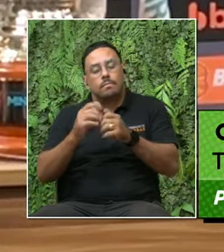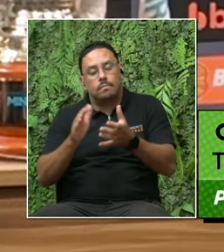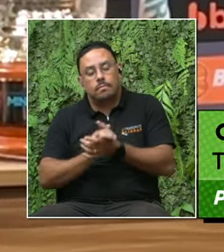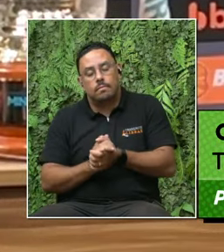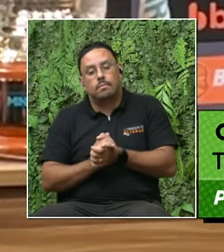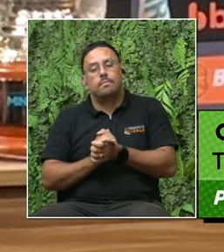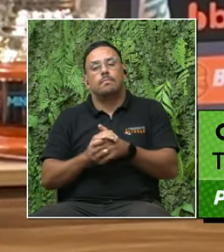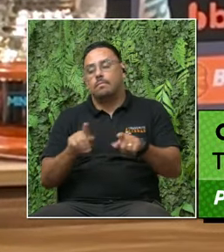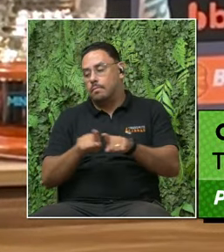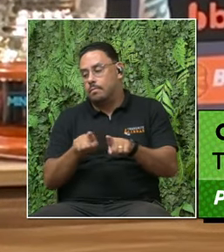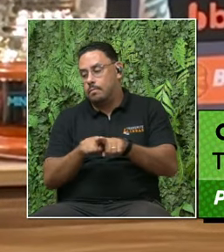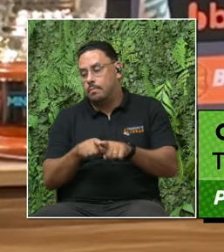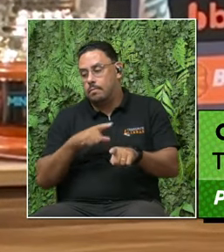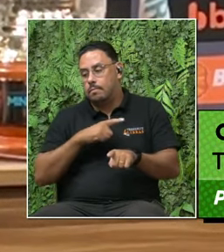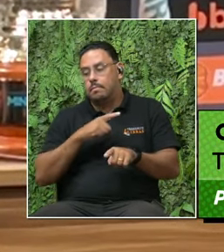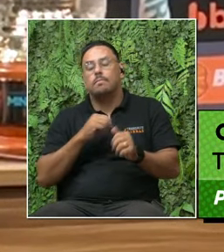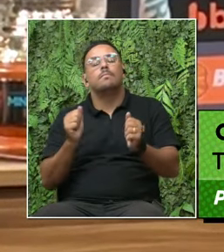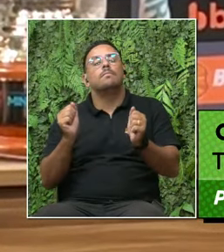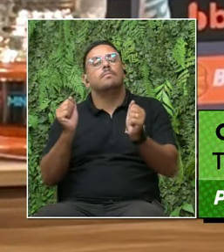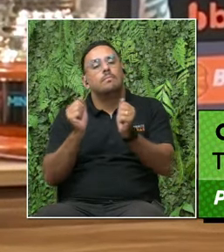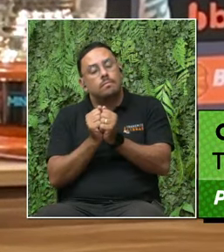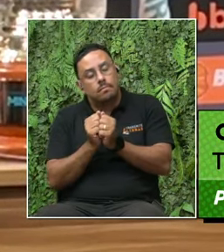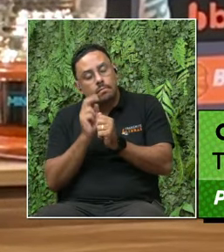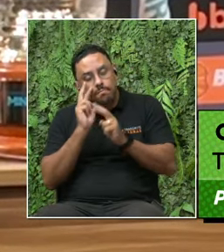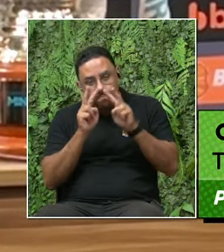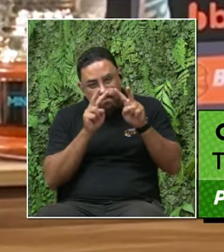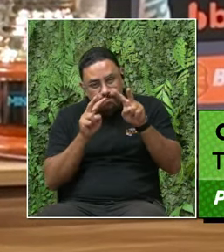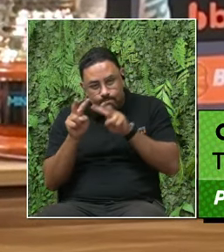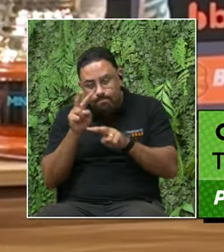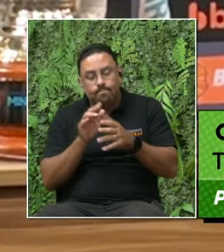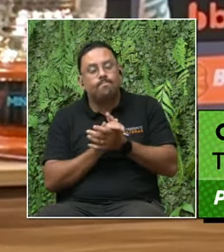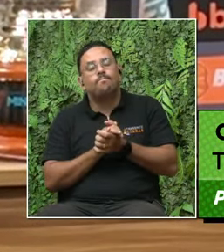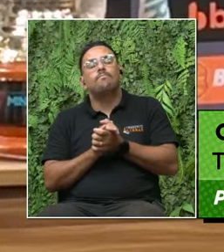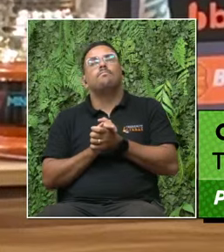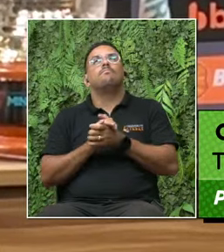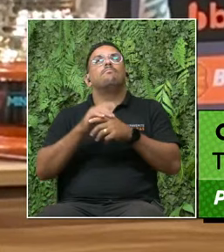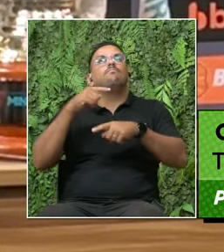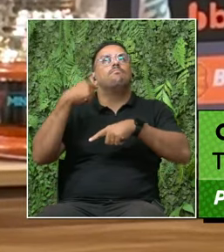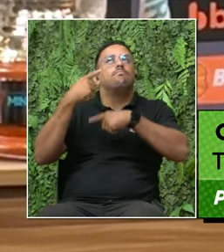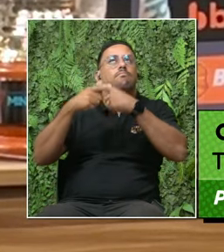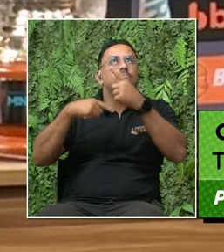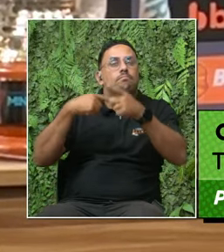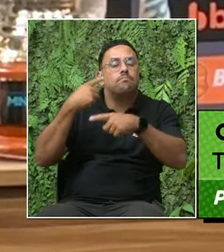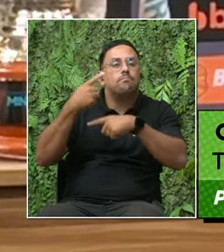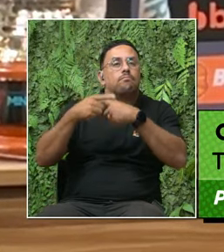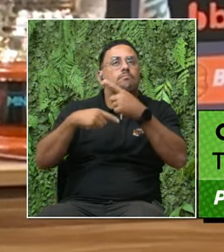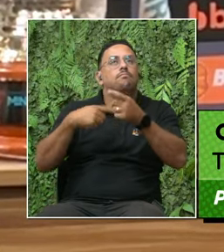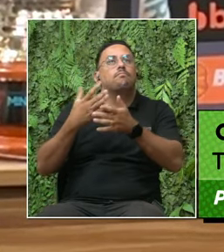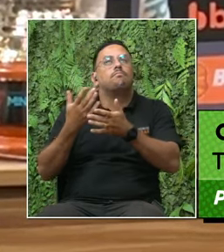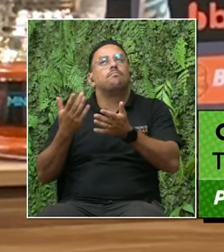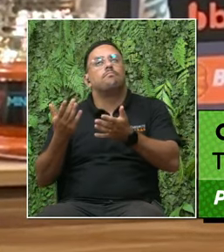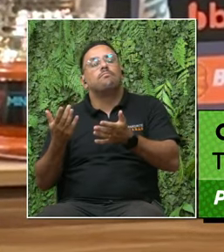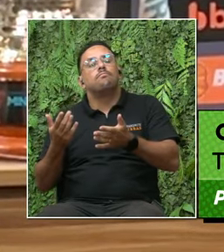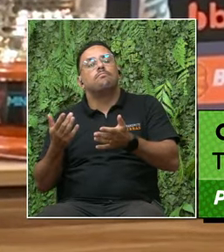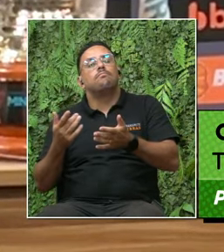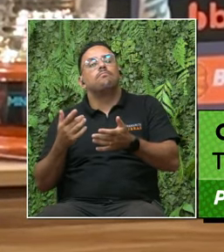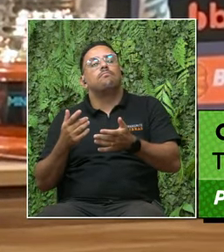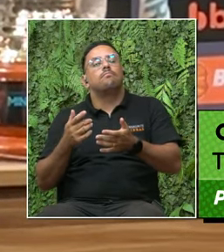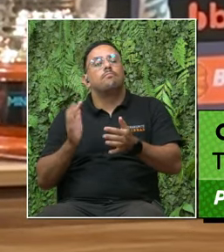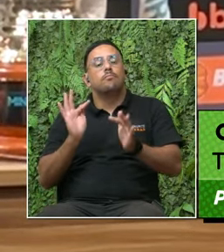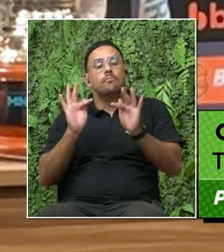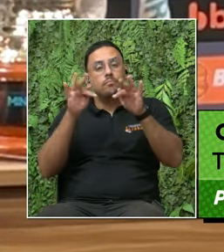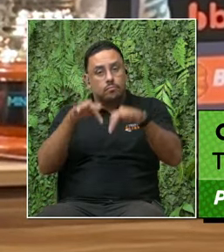i a i exis después